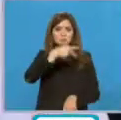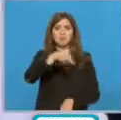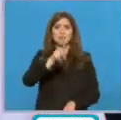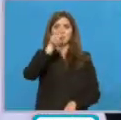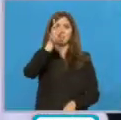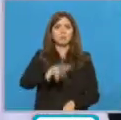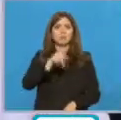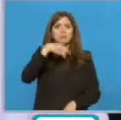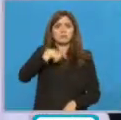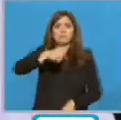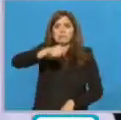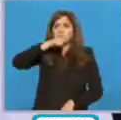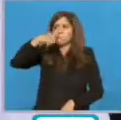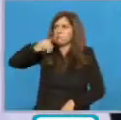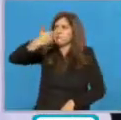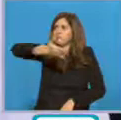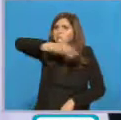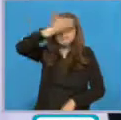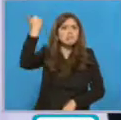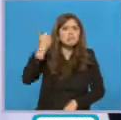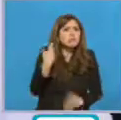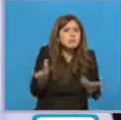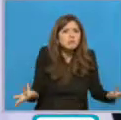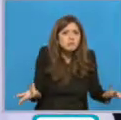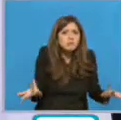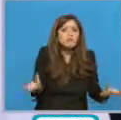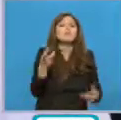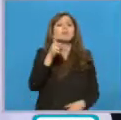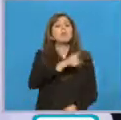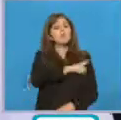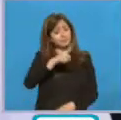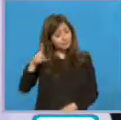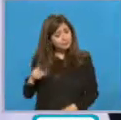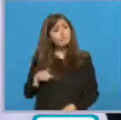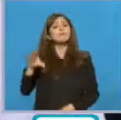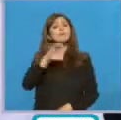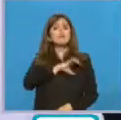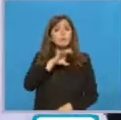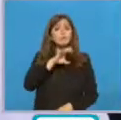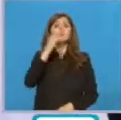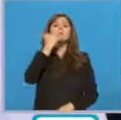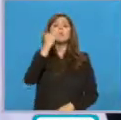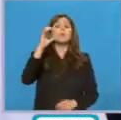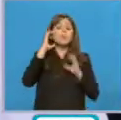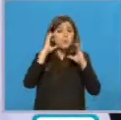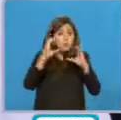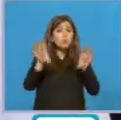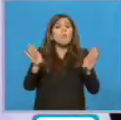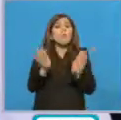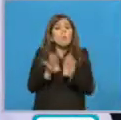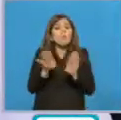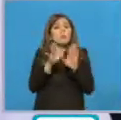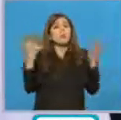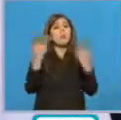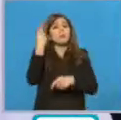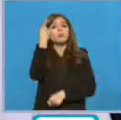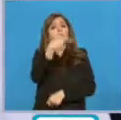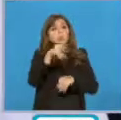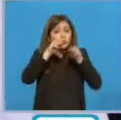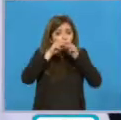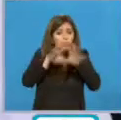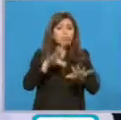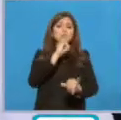idea tenías, ¿no? No sabías de nada. Entonces hay que tener mucho cuidado cómo manejamos nuestros datos personales en Internet, en